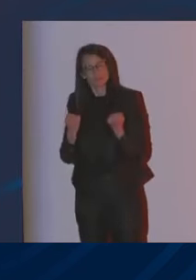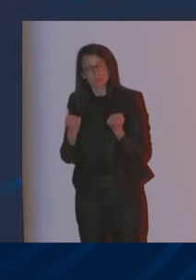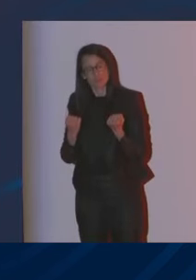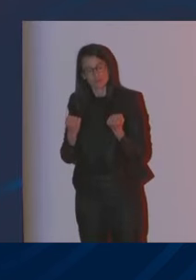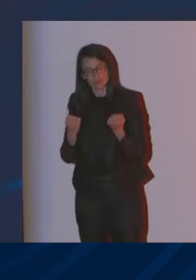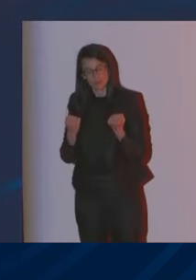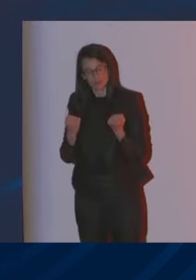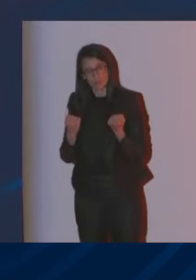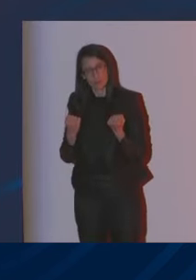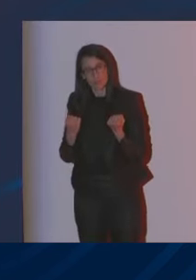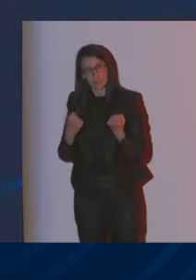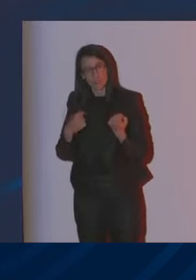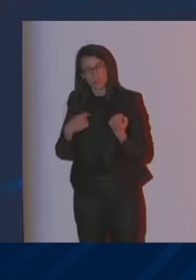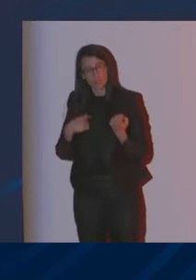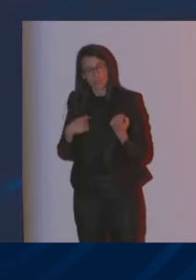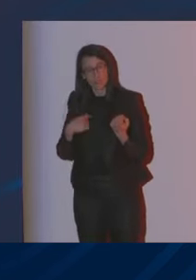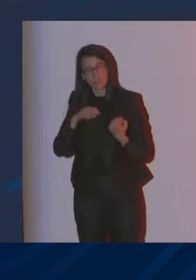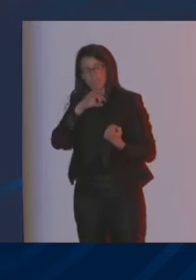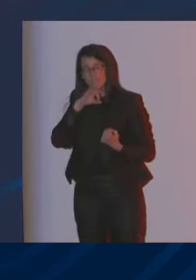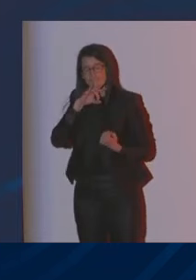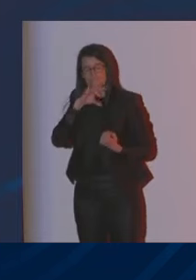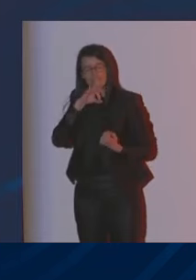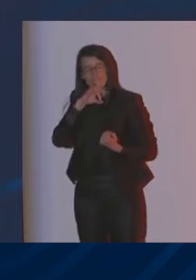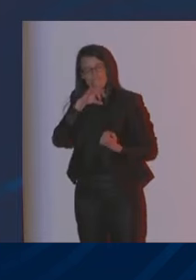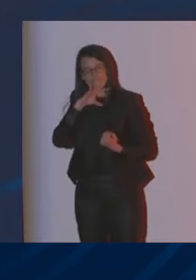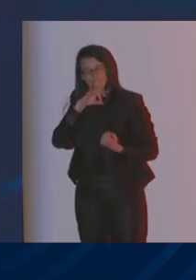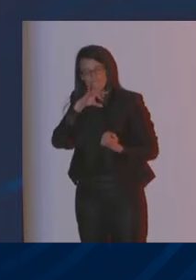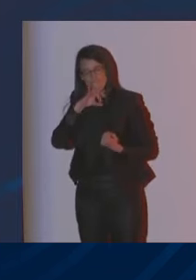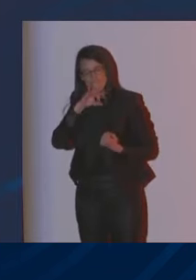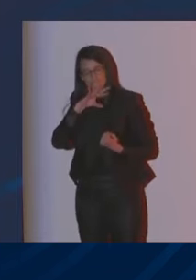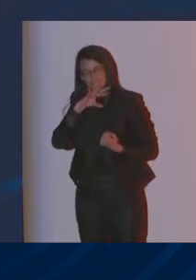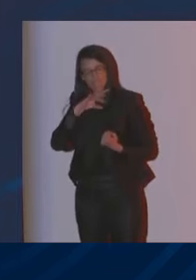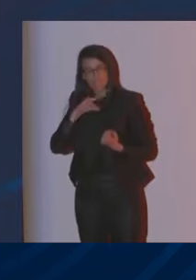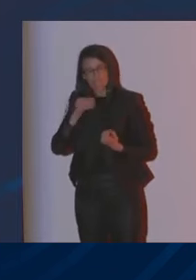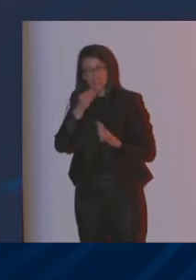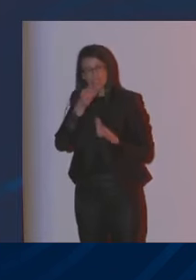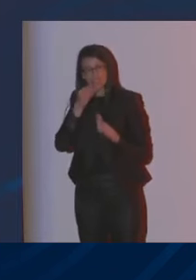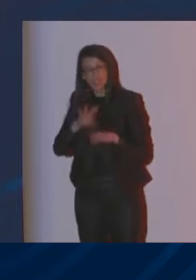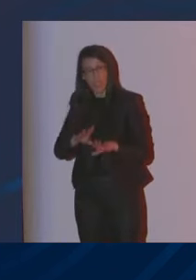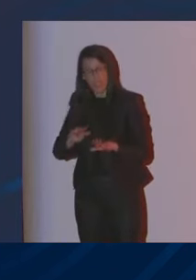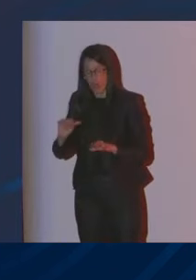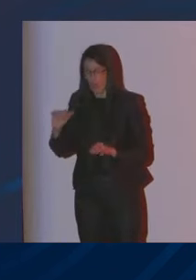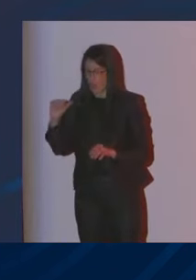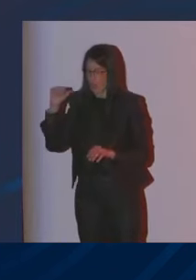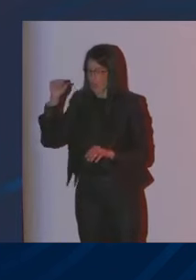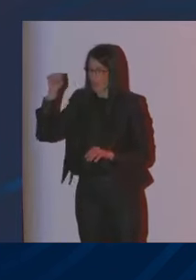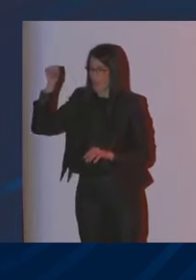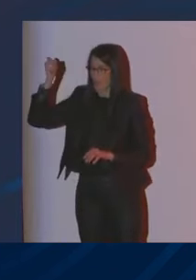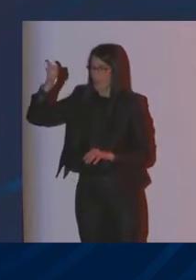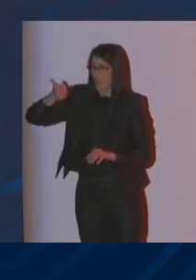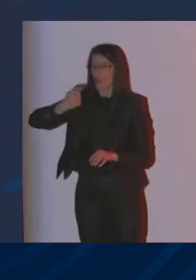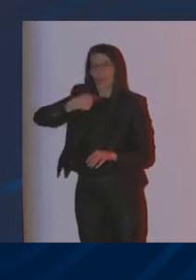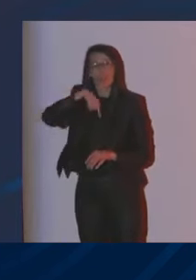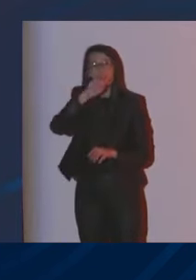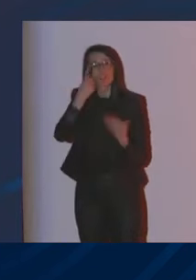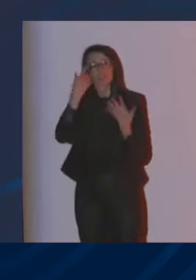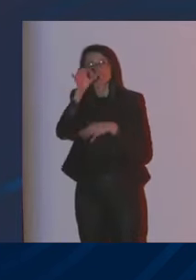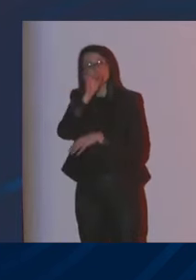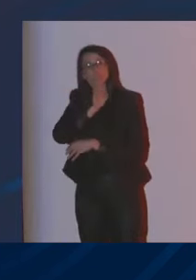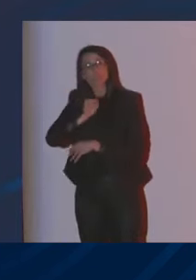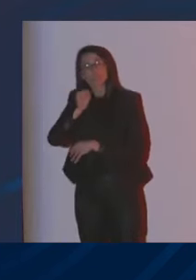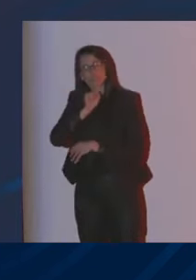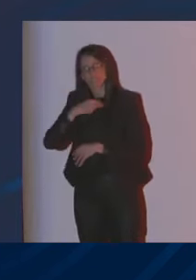Estoy tan contenta de haber podido recorrer juntas, ¿no?, estos 160 años, y